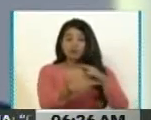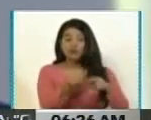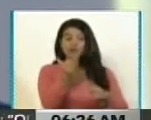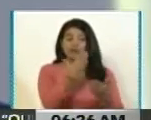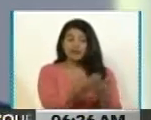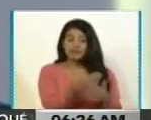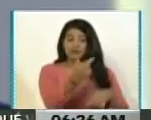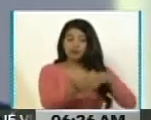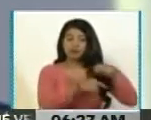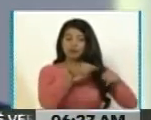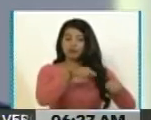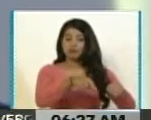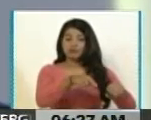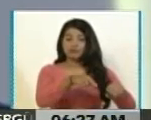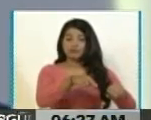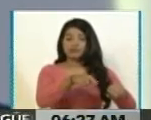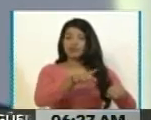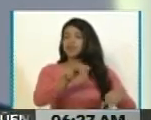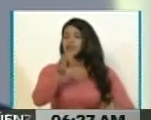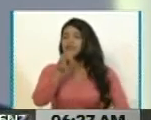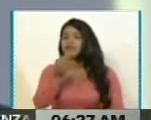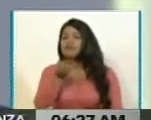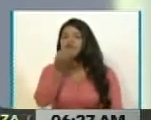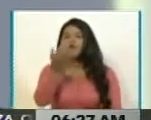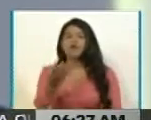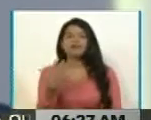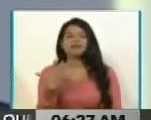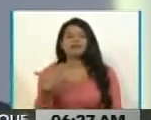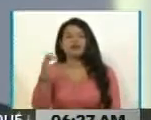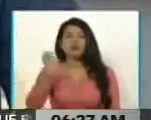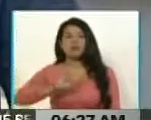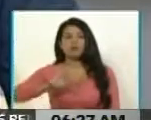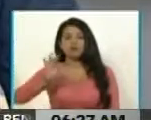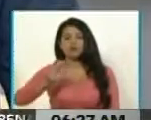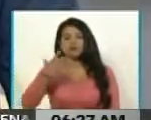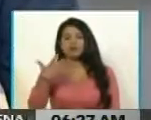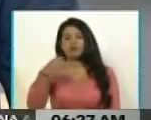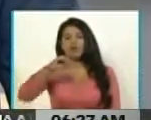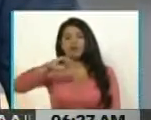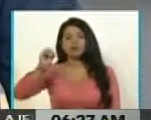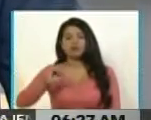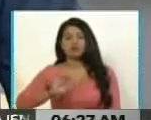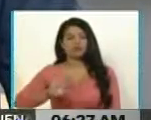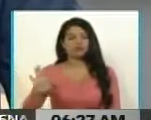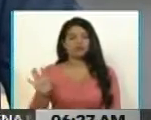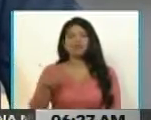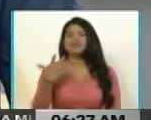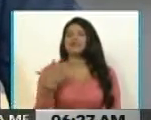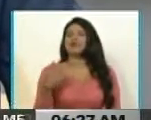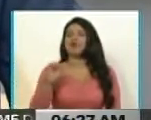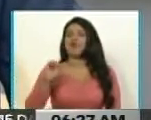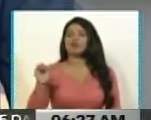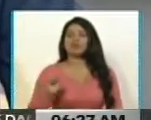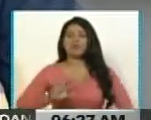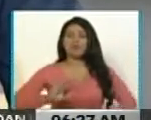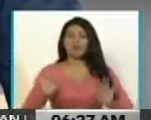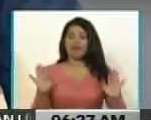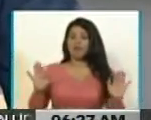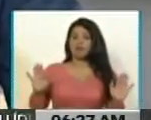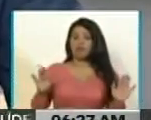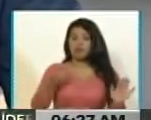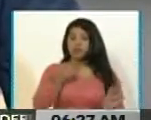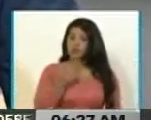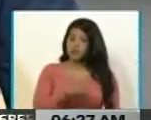no informaba sino el 5%, decía él, de todo lo que hace la revolución bolivariana. Y decía